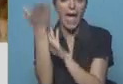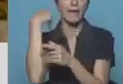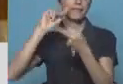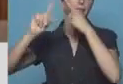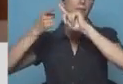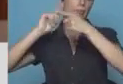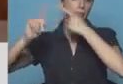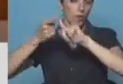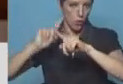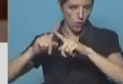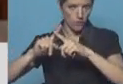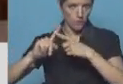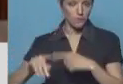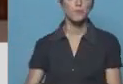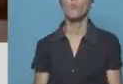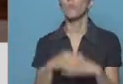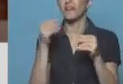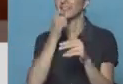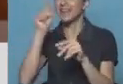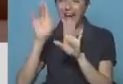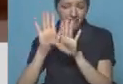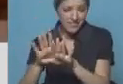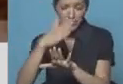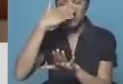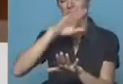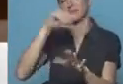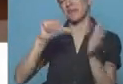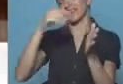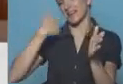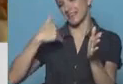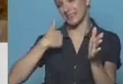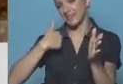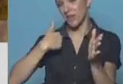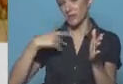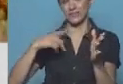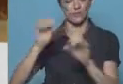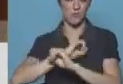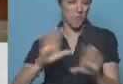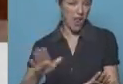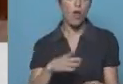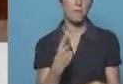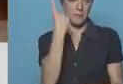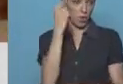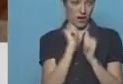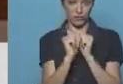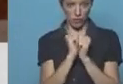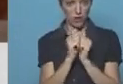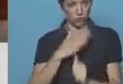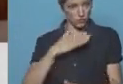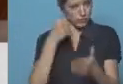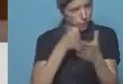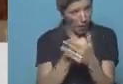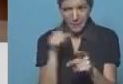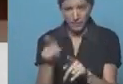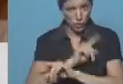carnales, otrora, porque realmente colocaría a la Argentina en un lugar que no se lo merece por historia y además que no se lo merece tampoco